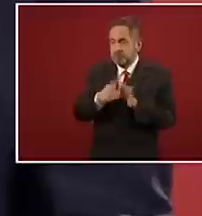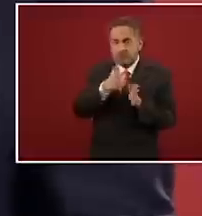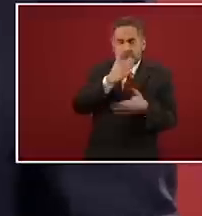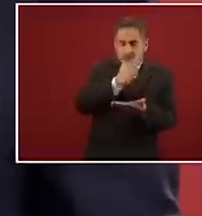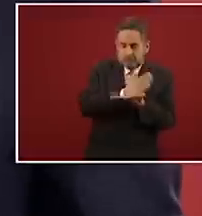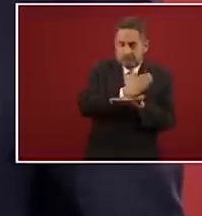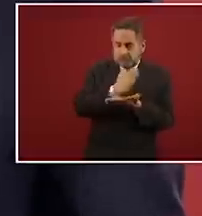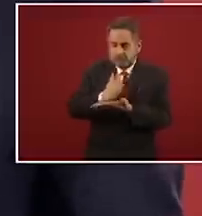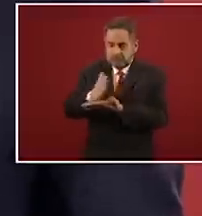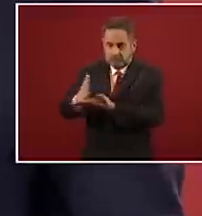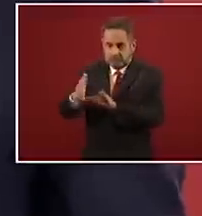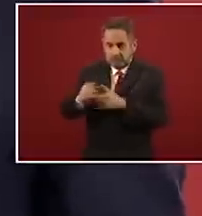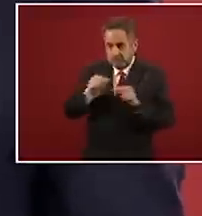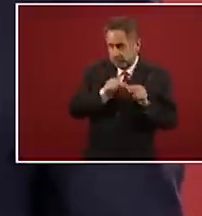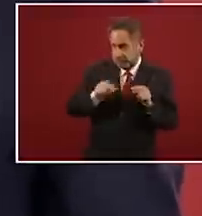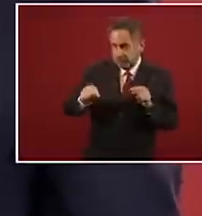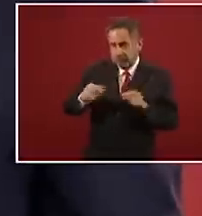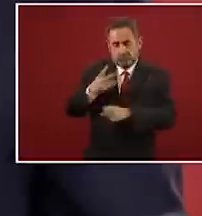Estamos hablando de